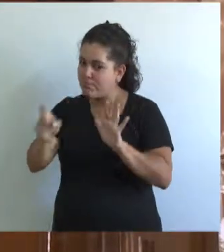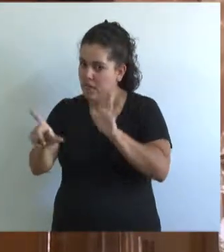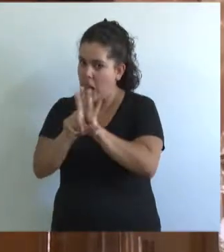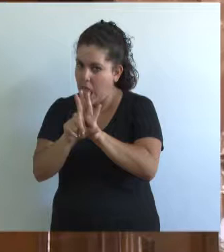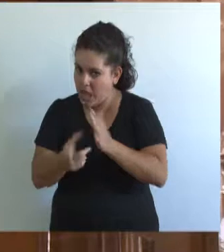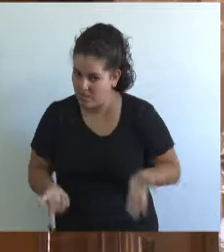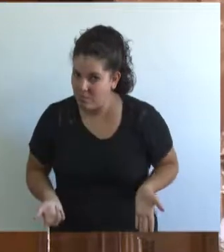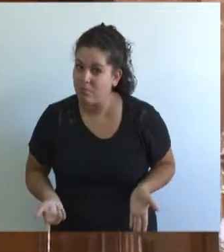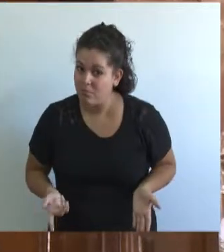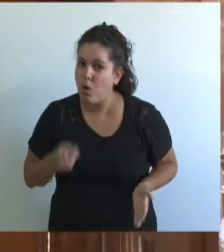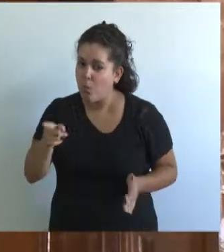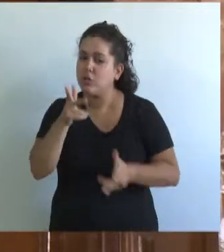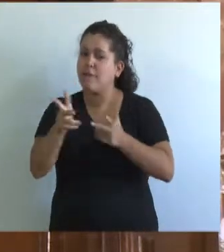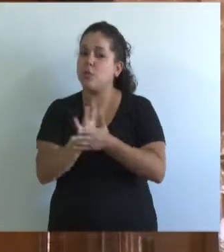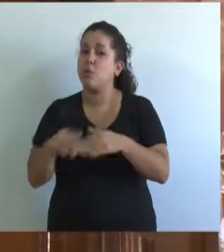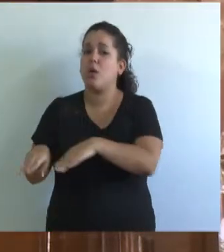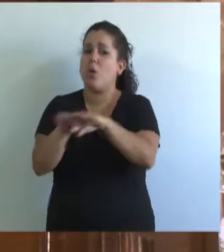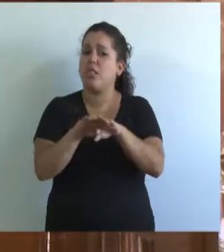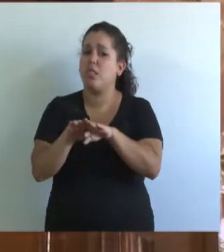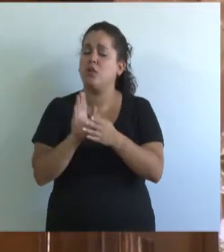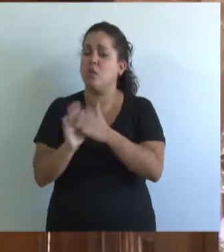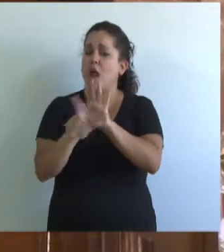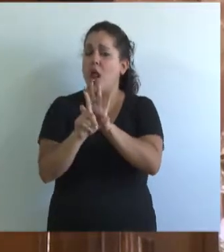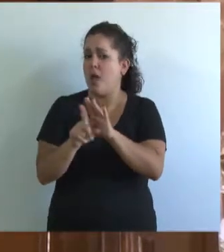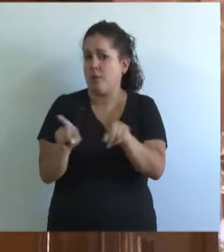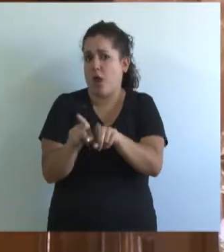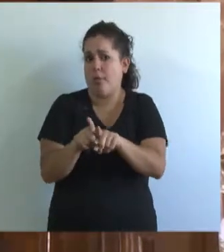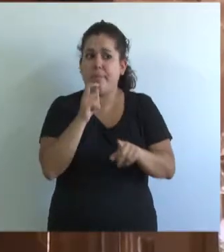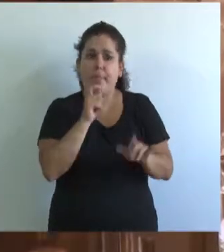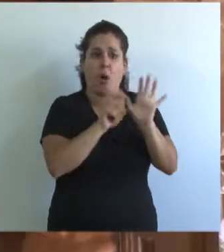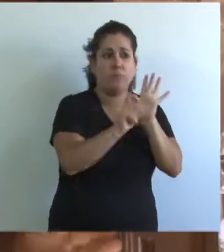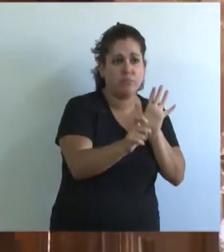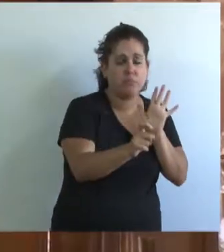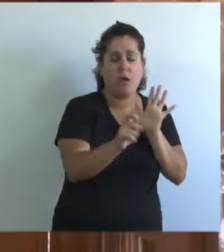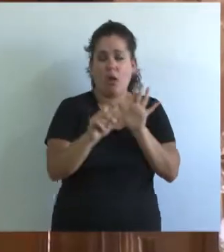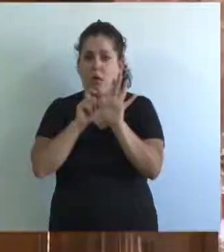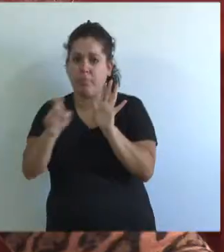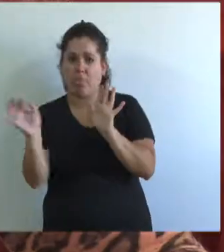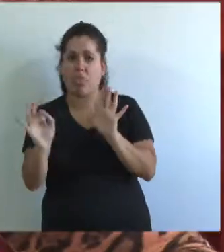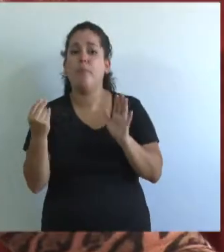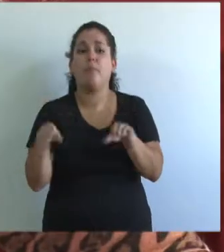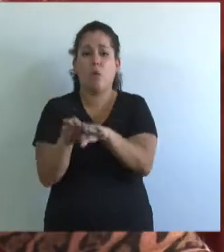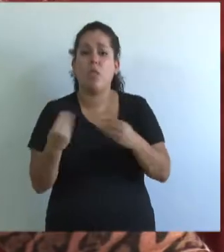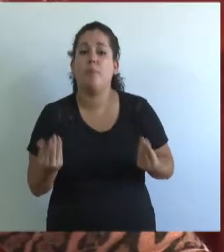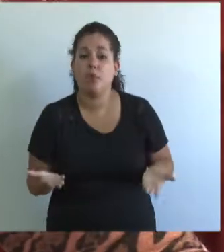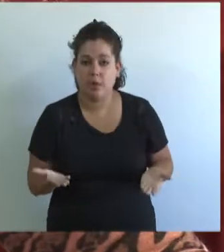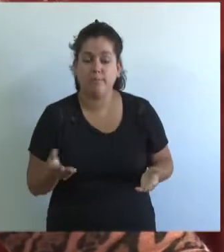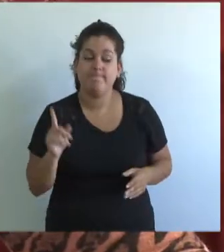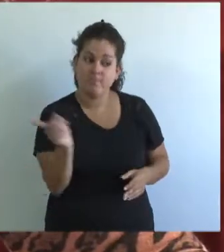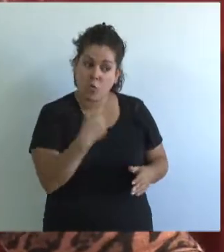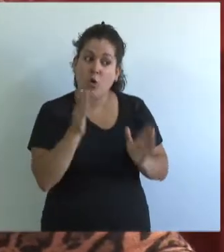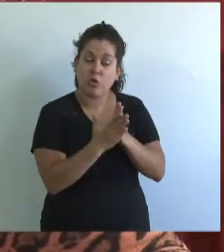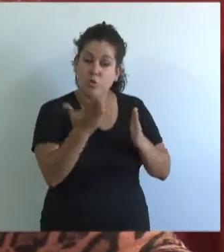para después reinsertarse en la sociedad. ¿Por qué hablas de igualdad ante la ley? Si es lo mismo alguien que la violó que quien no. Nosotros, dentro de nuestra